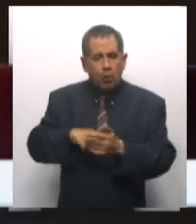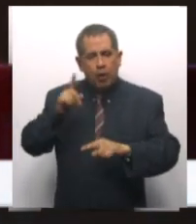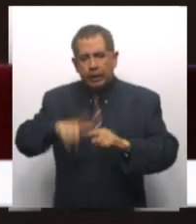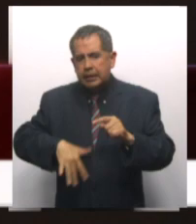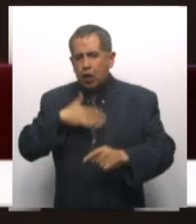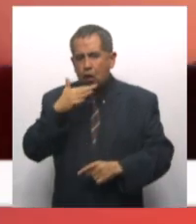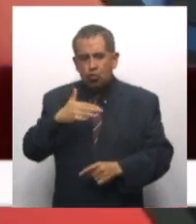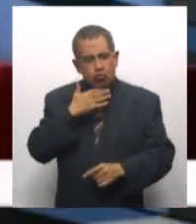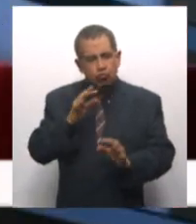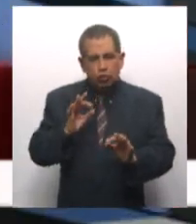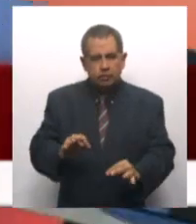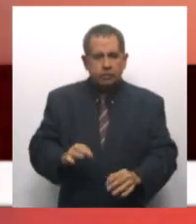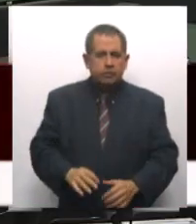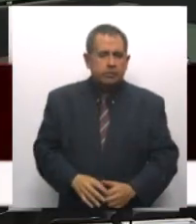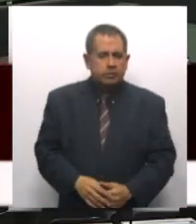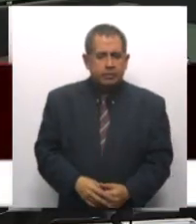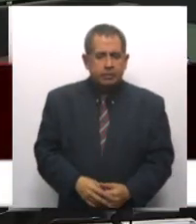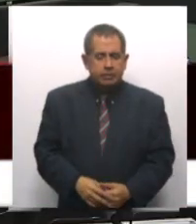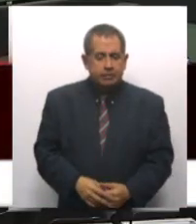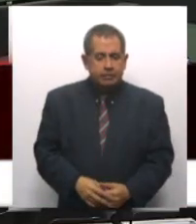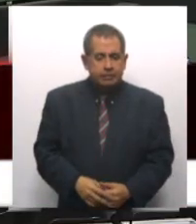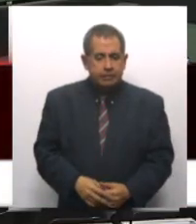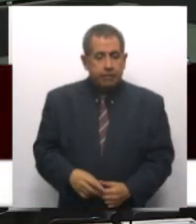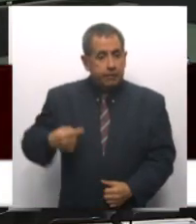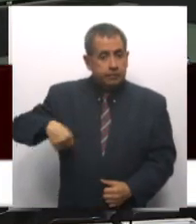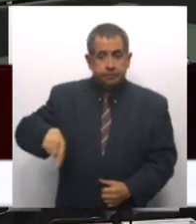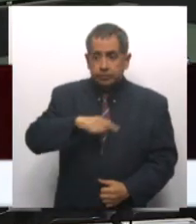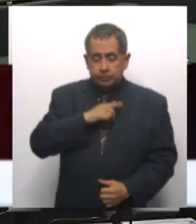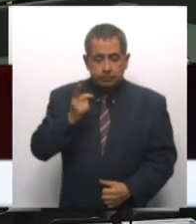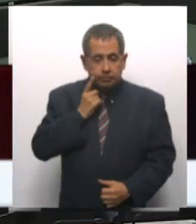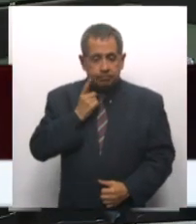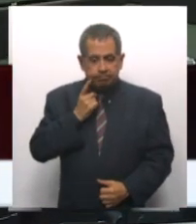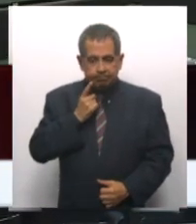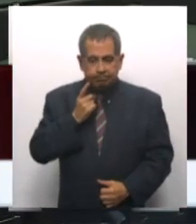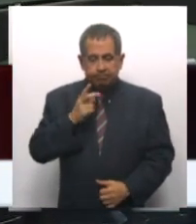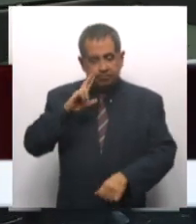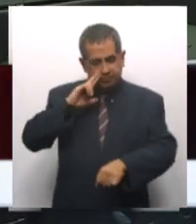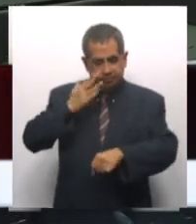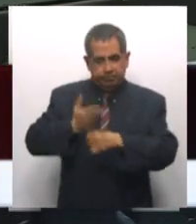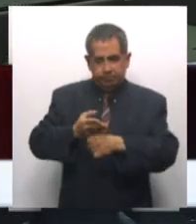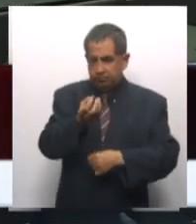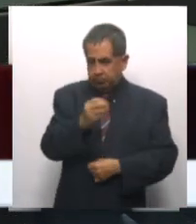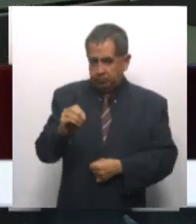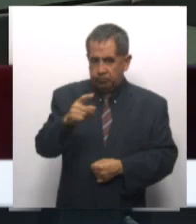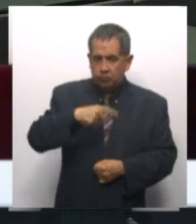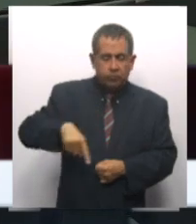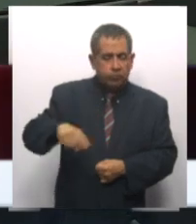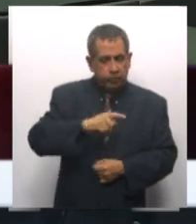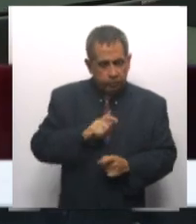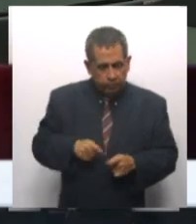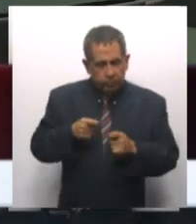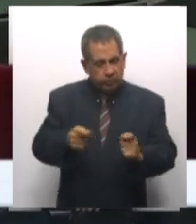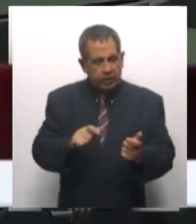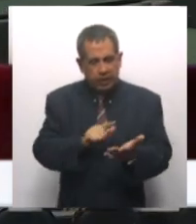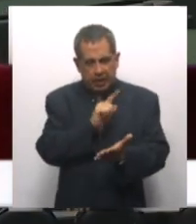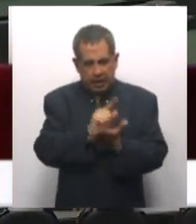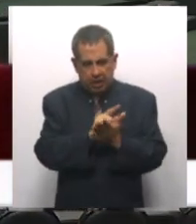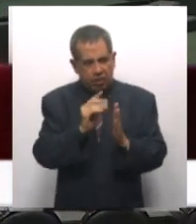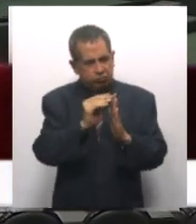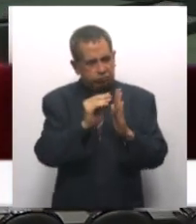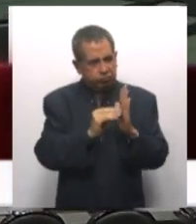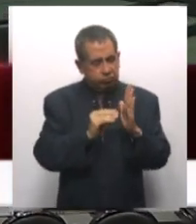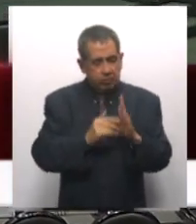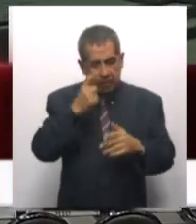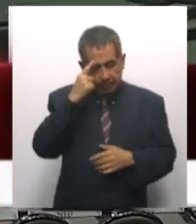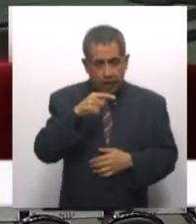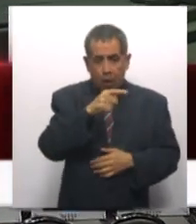a la corrupción. Como legisladores, es nuestra obligación brindarle herramientas a la